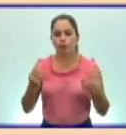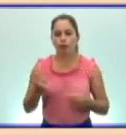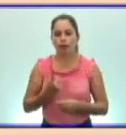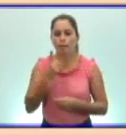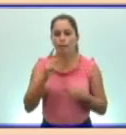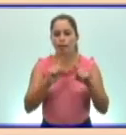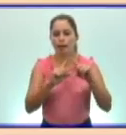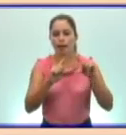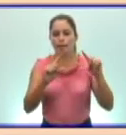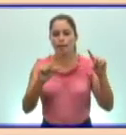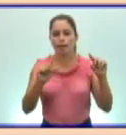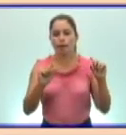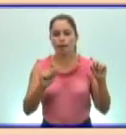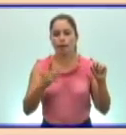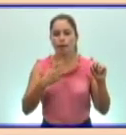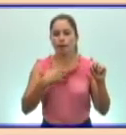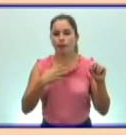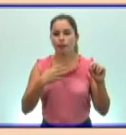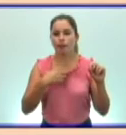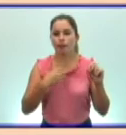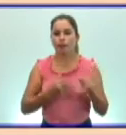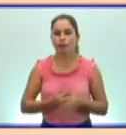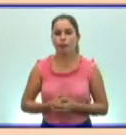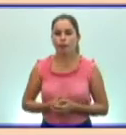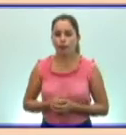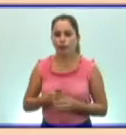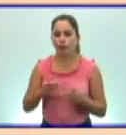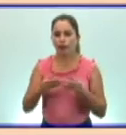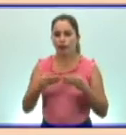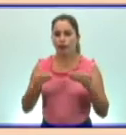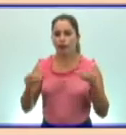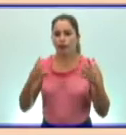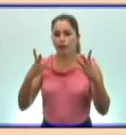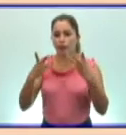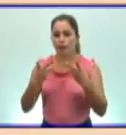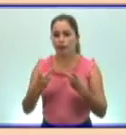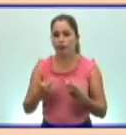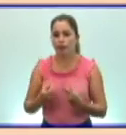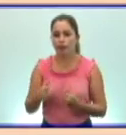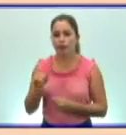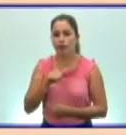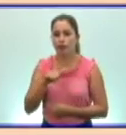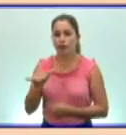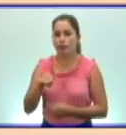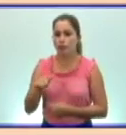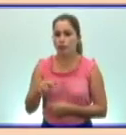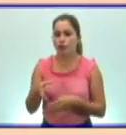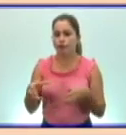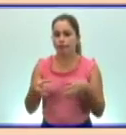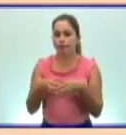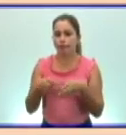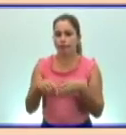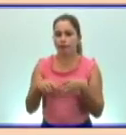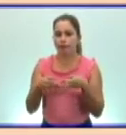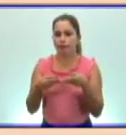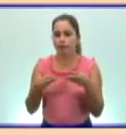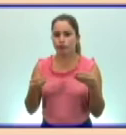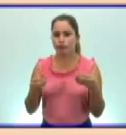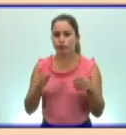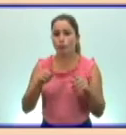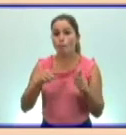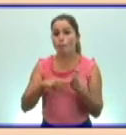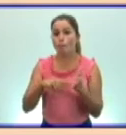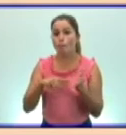expresión, tendríamos que la cantidad de sustancia es igual a la concentración de la cantidad de sustancia por el